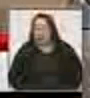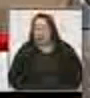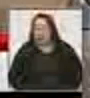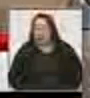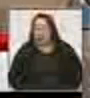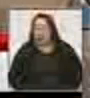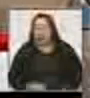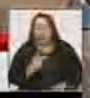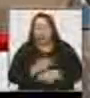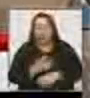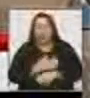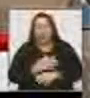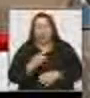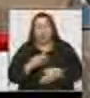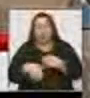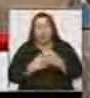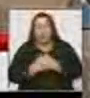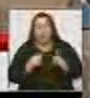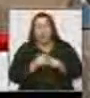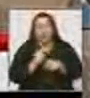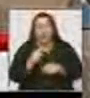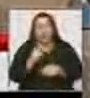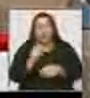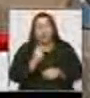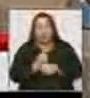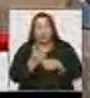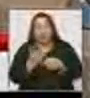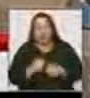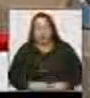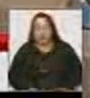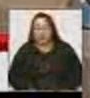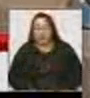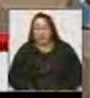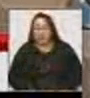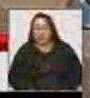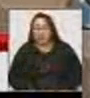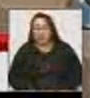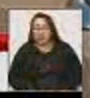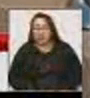previsional, y que a eso responde también el nombramiento del nuevo viceministro.